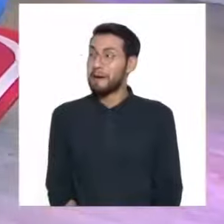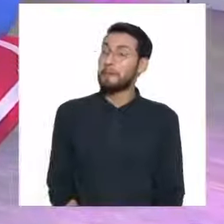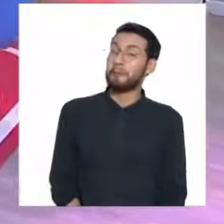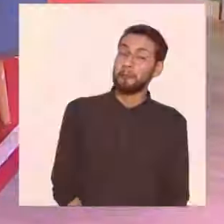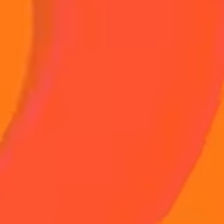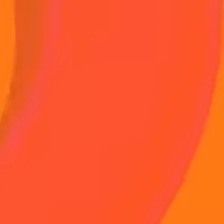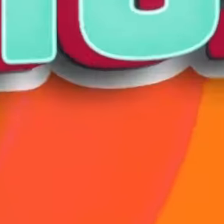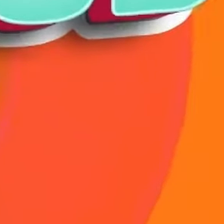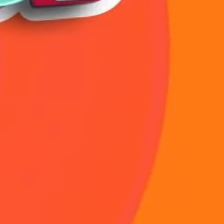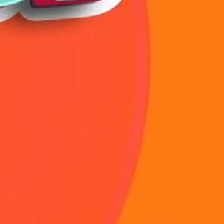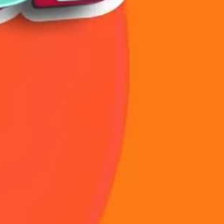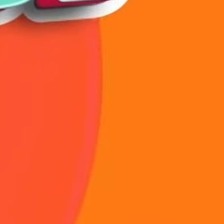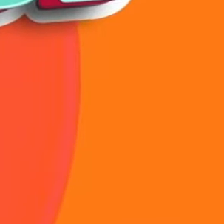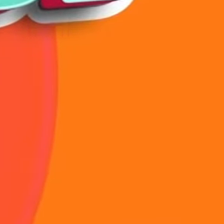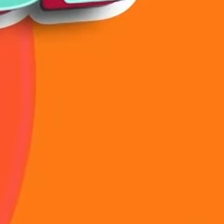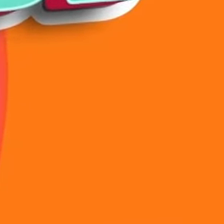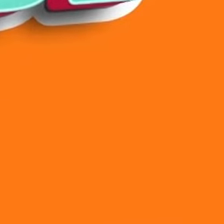ras